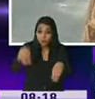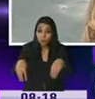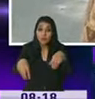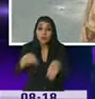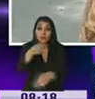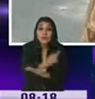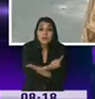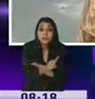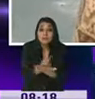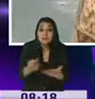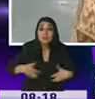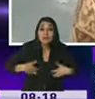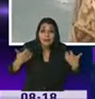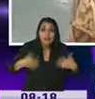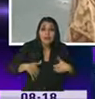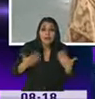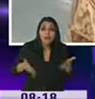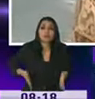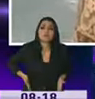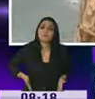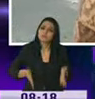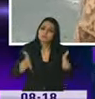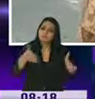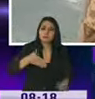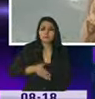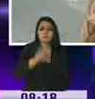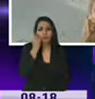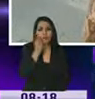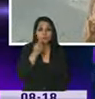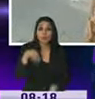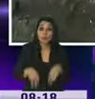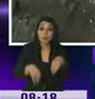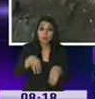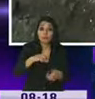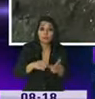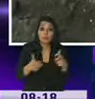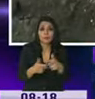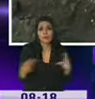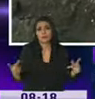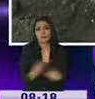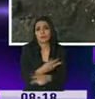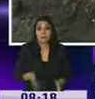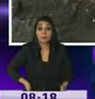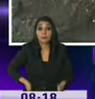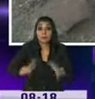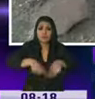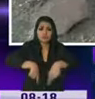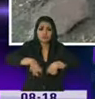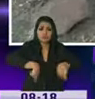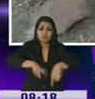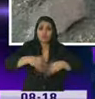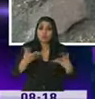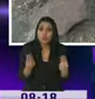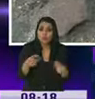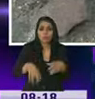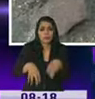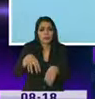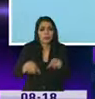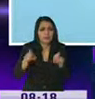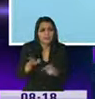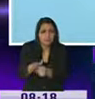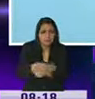semana nos vamos quejando. Simón Bolívar llena de huecos. Evitemos el problema en una vía que es de alta circulación. Hay que hacer el